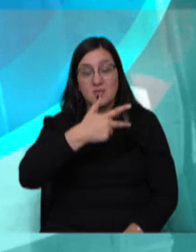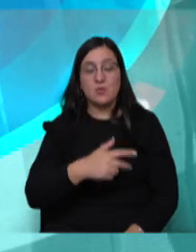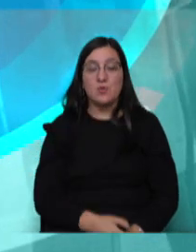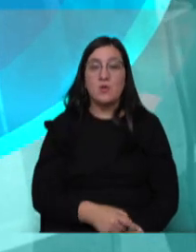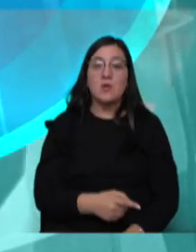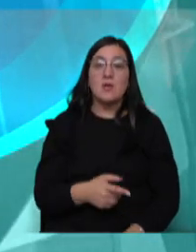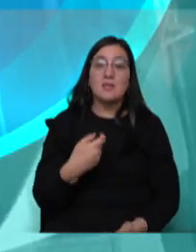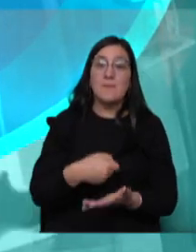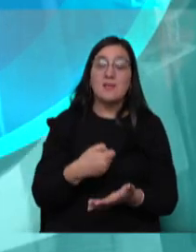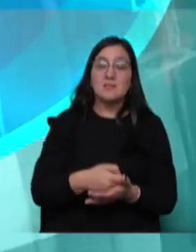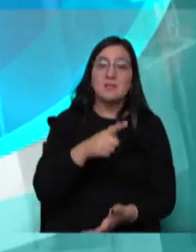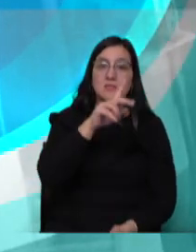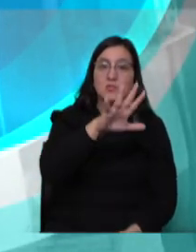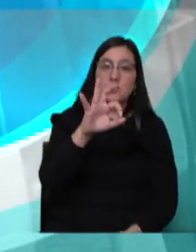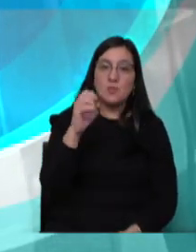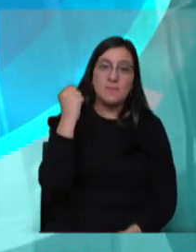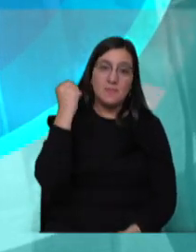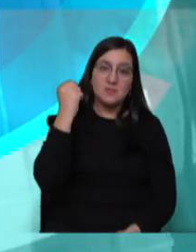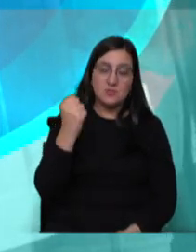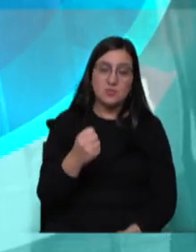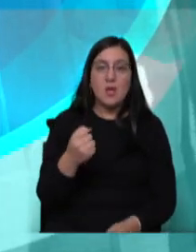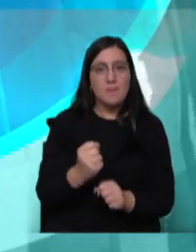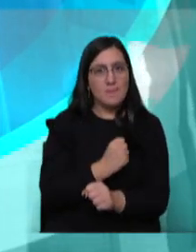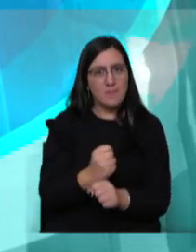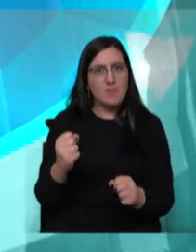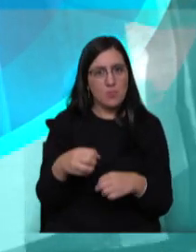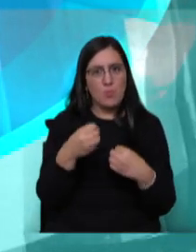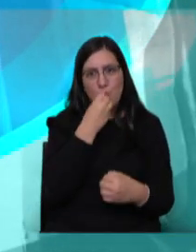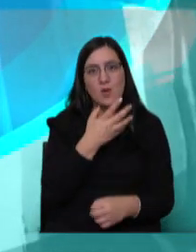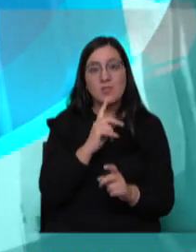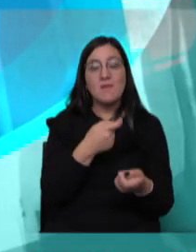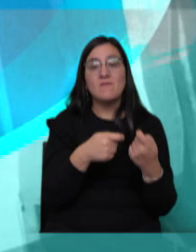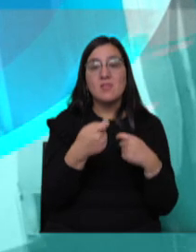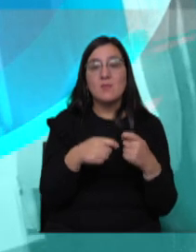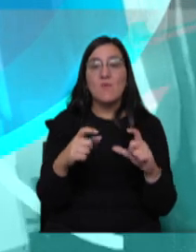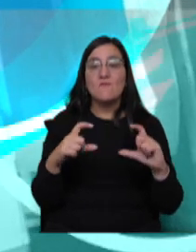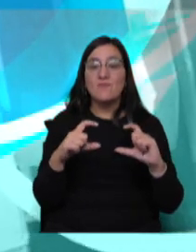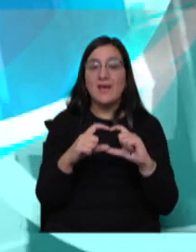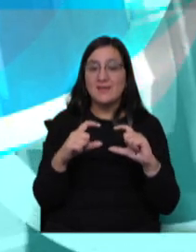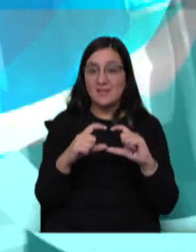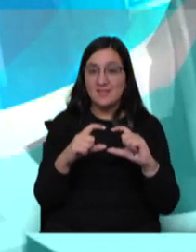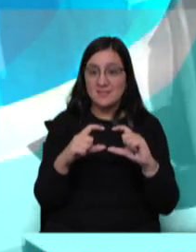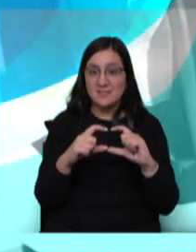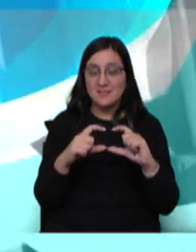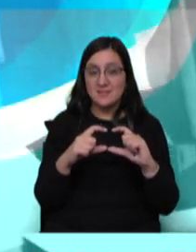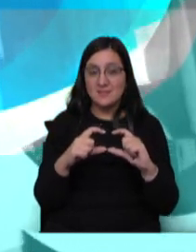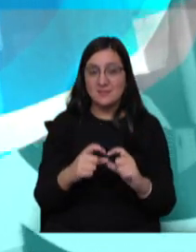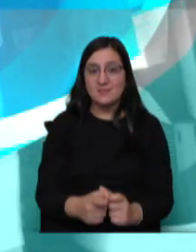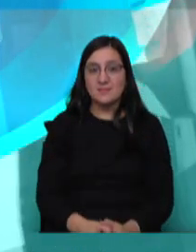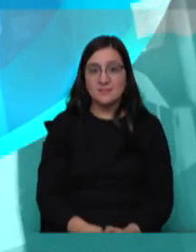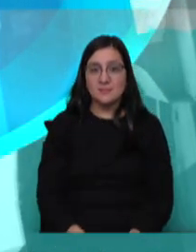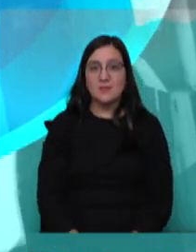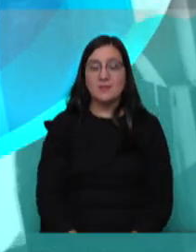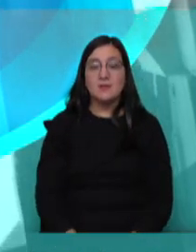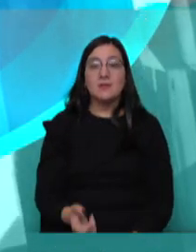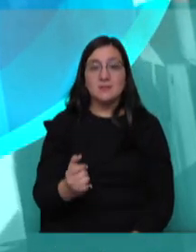a 150, pero ya los premios están de más. Y estamos también vendiendo barritas. Yo vi las barritas. Sí, además de alfajores, que